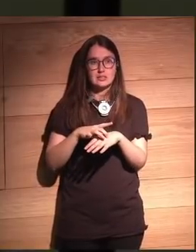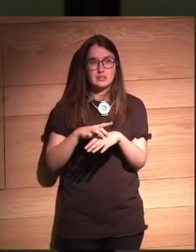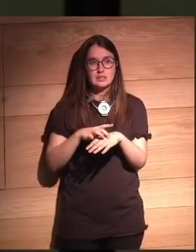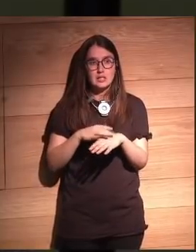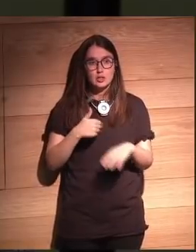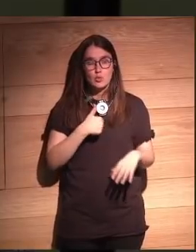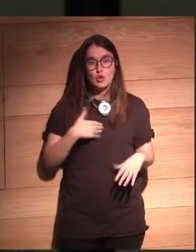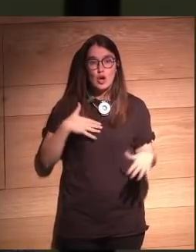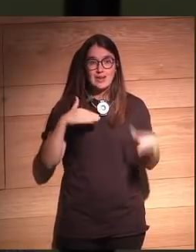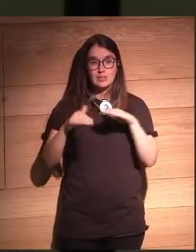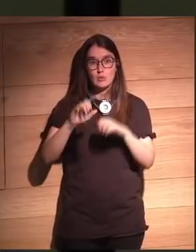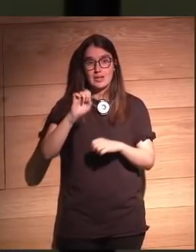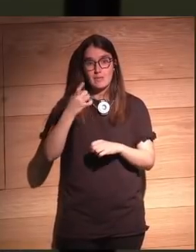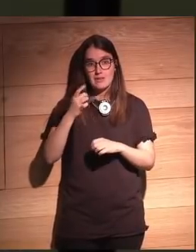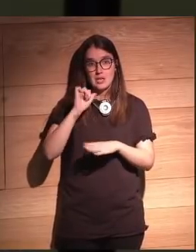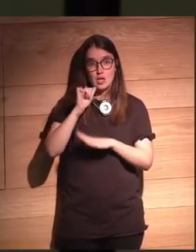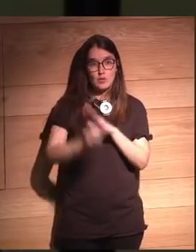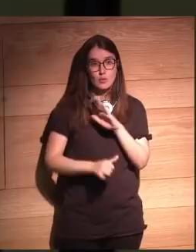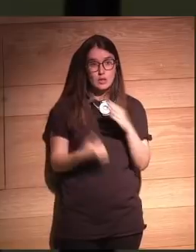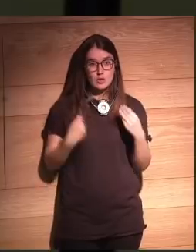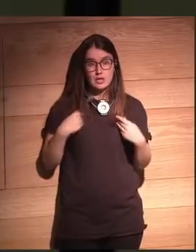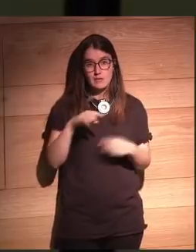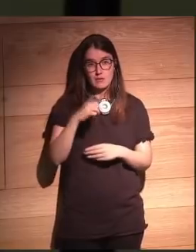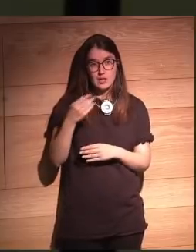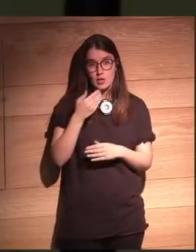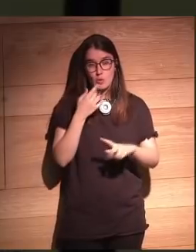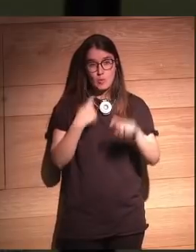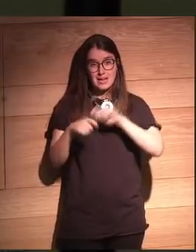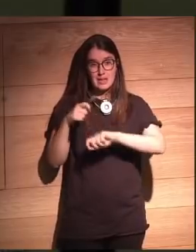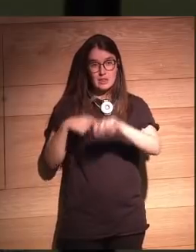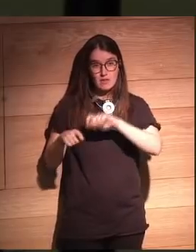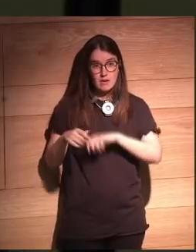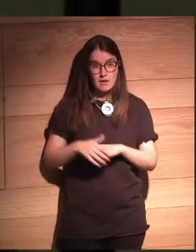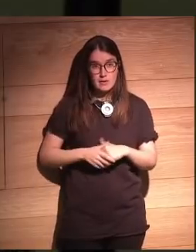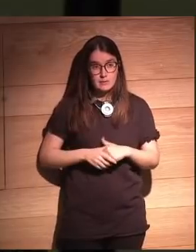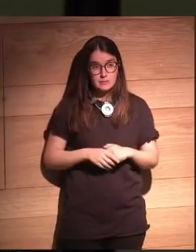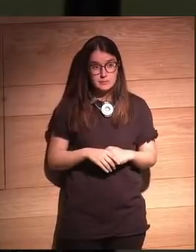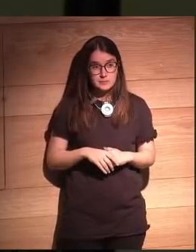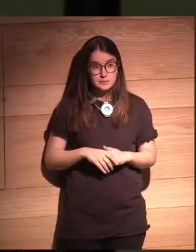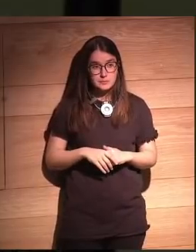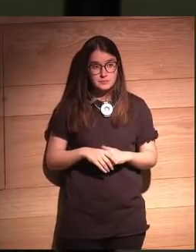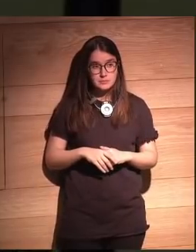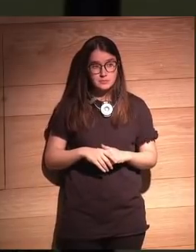un rol más activo, ¿no? En la configuración de la vivienda como mercancía.